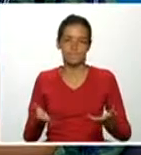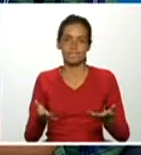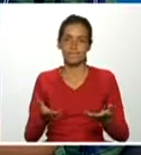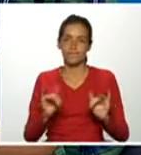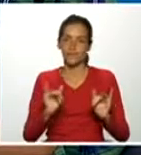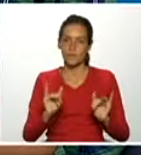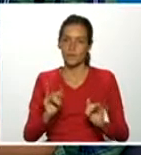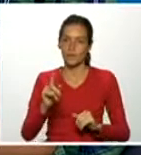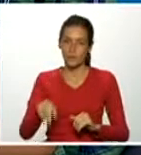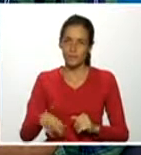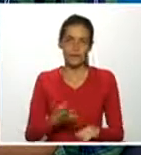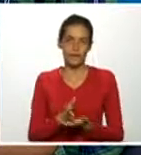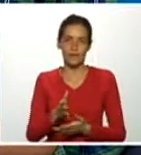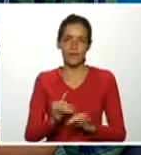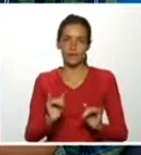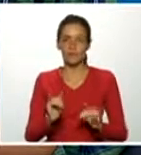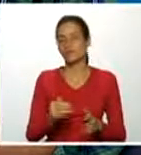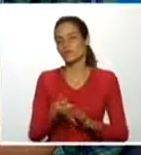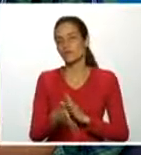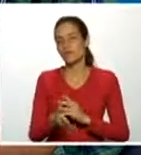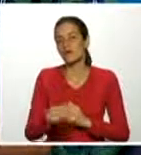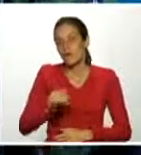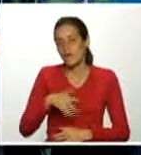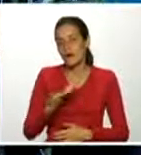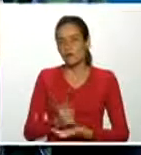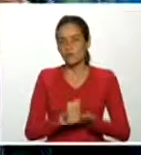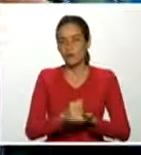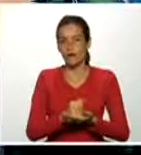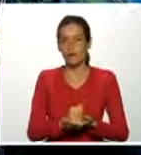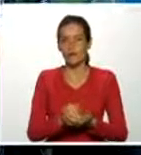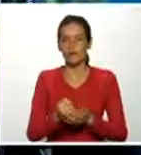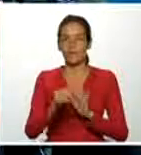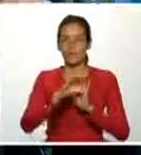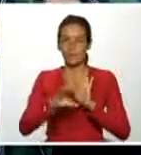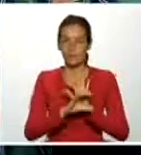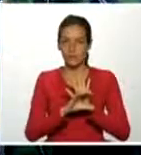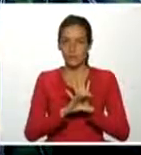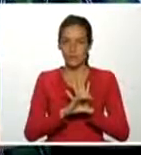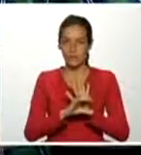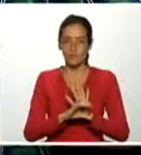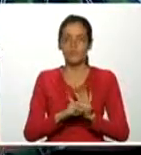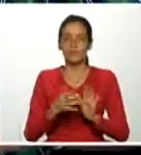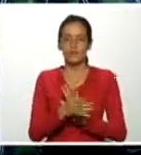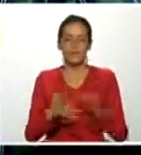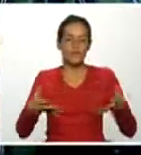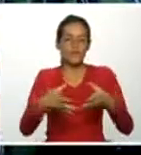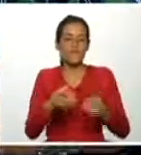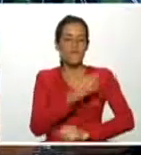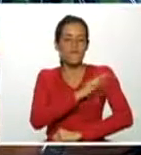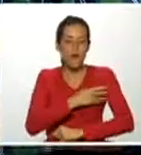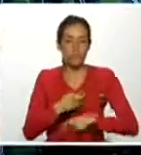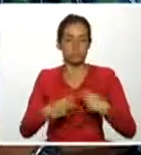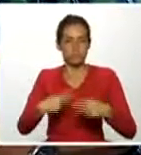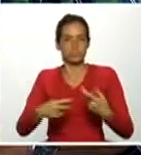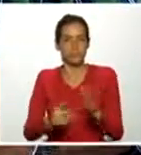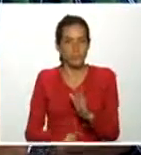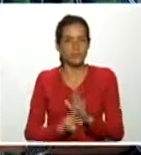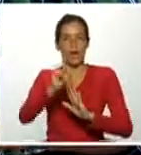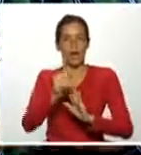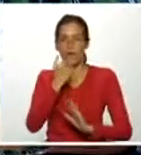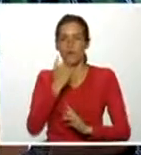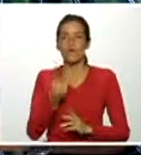en ello a través de la propuesta Bachaco para coayudar a la constitución de una fuerza productiva que desarrolle con